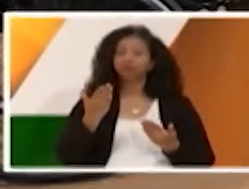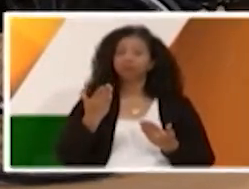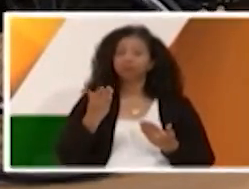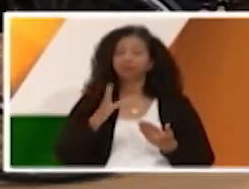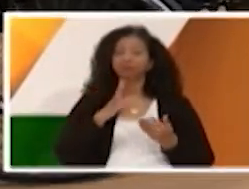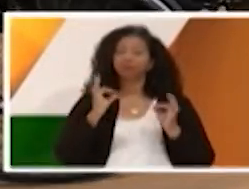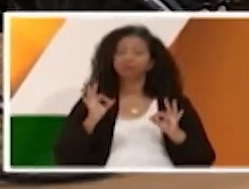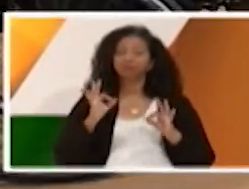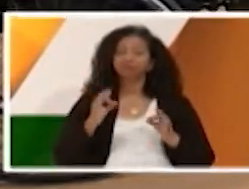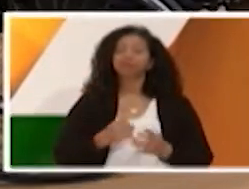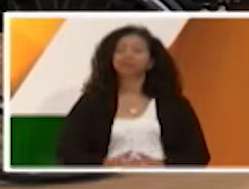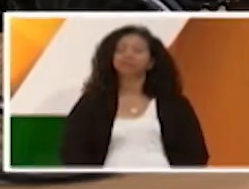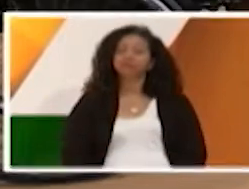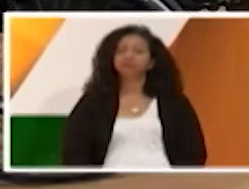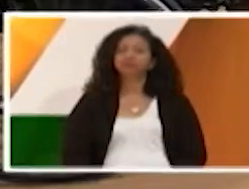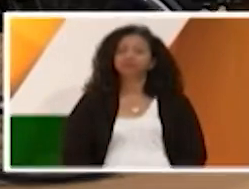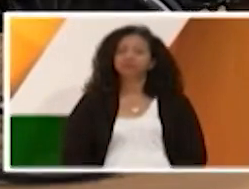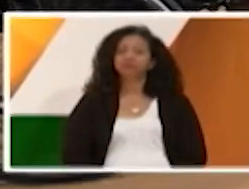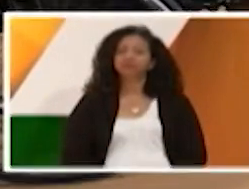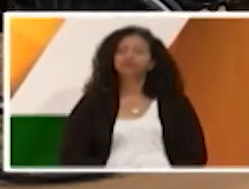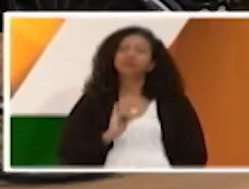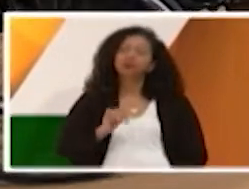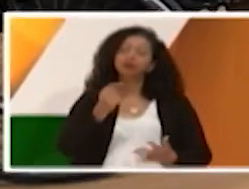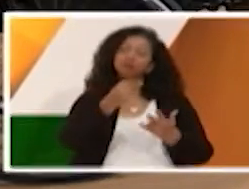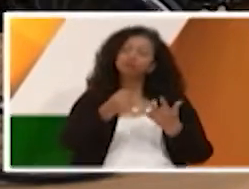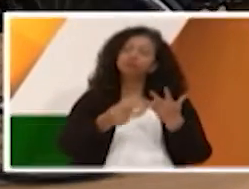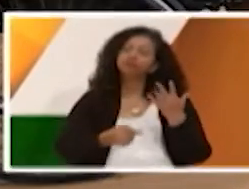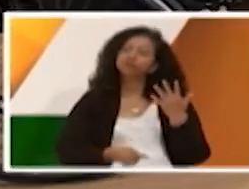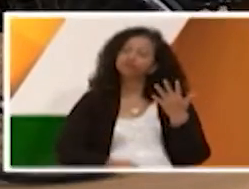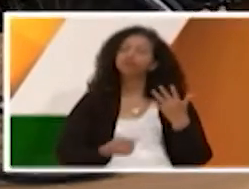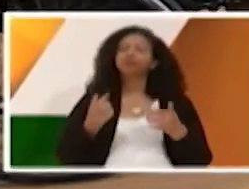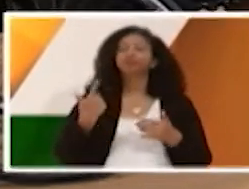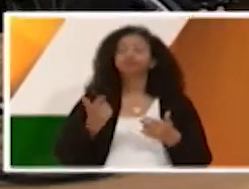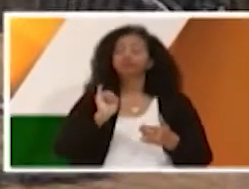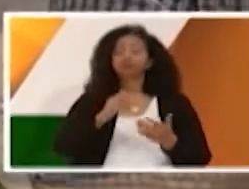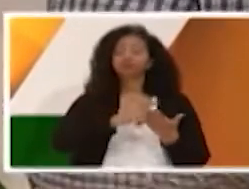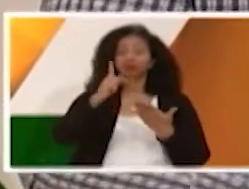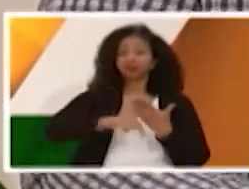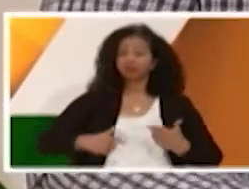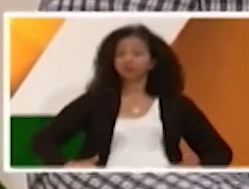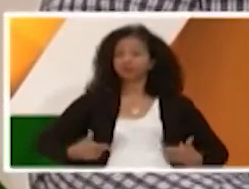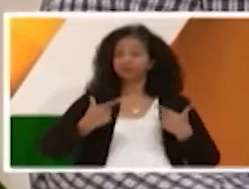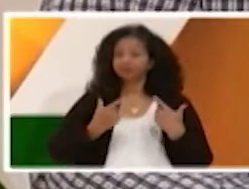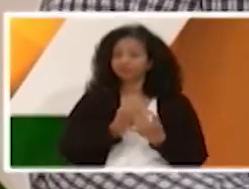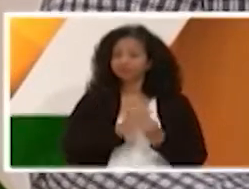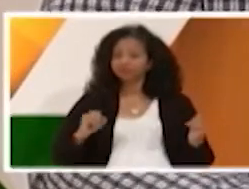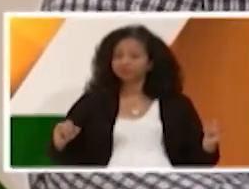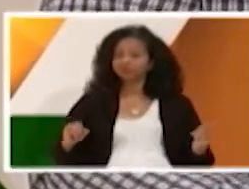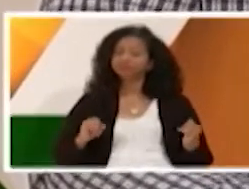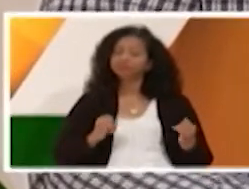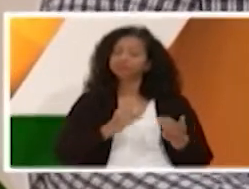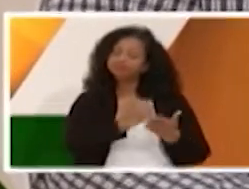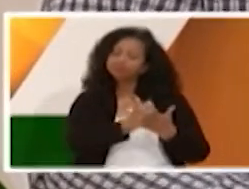agua. Sí, porque... Sí, y esas son una de las cosas, o sea, del programa de Vida Independiente que le enseñan a la persona que tiene algún